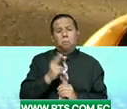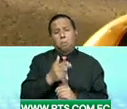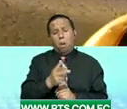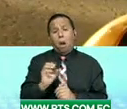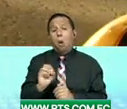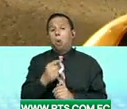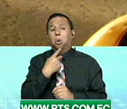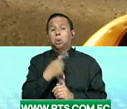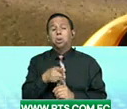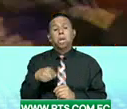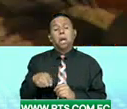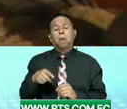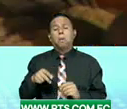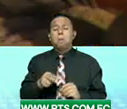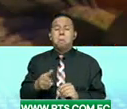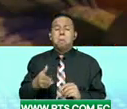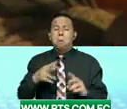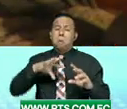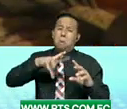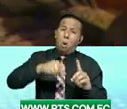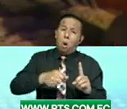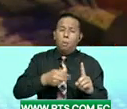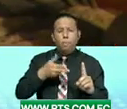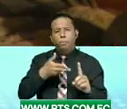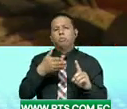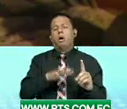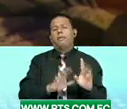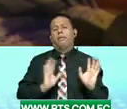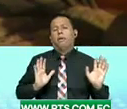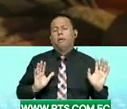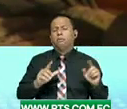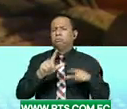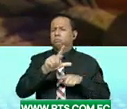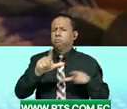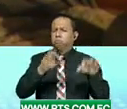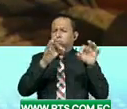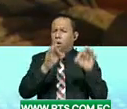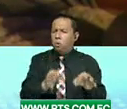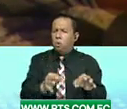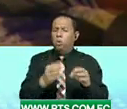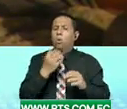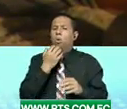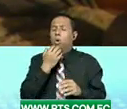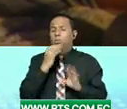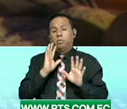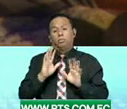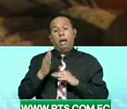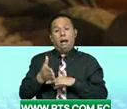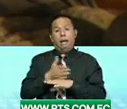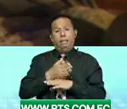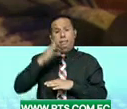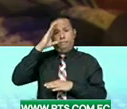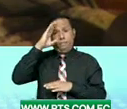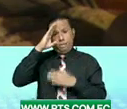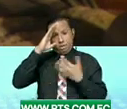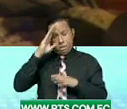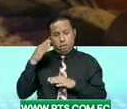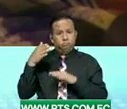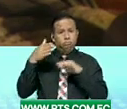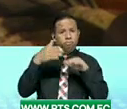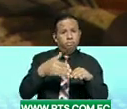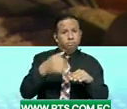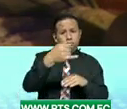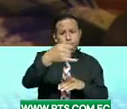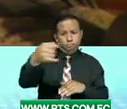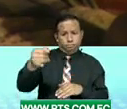se desconoce exactamente qué es lo que sucedió en ese lugar donde la Policía Nacional ha acordonado la zona. No se puede pasar